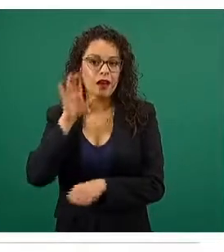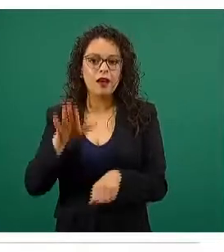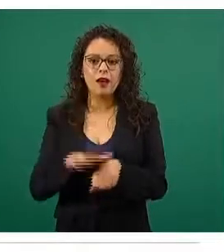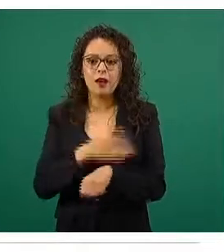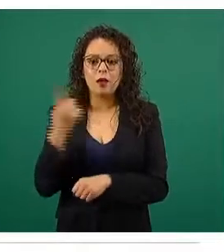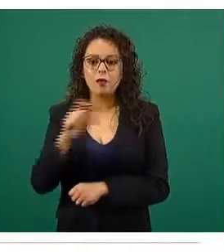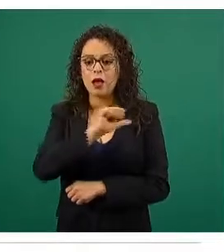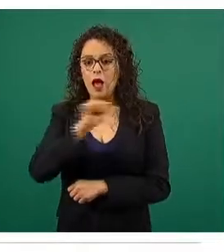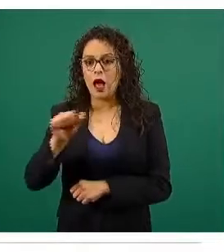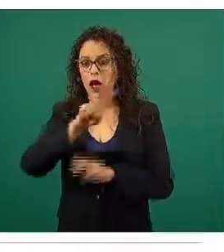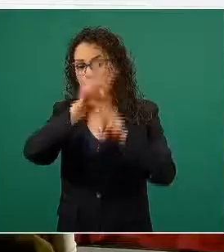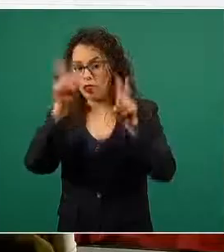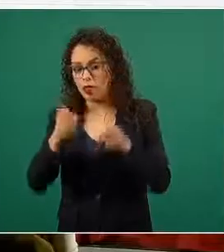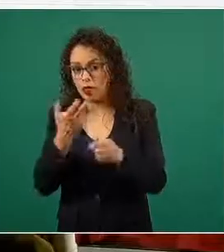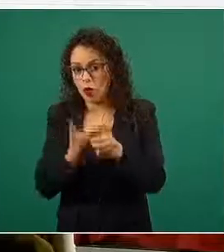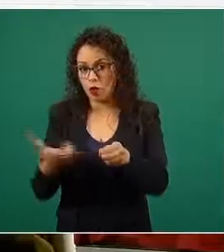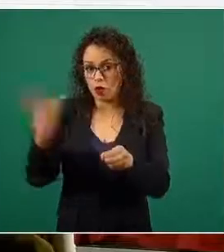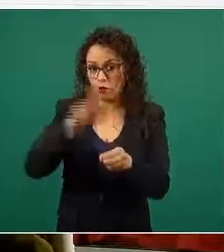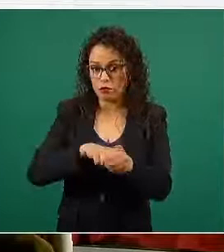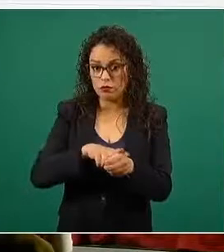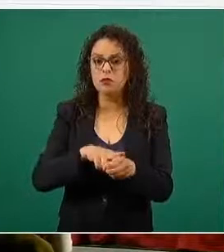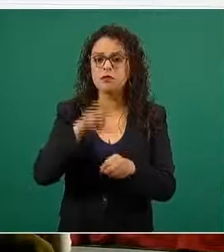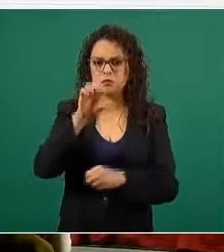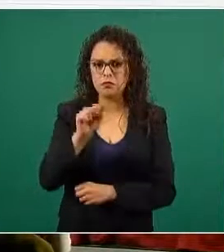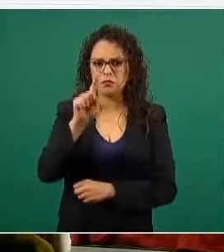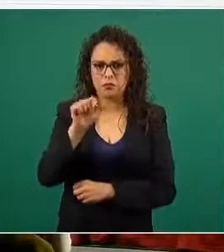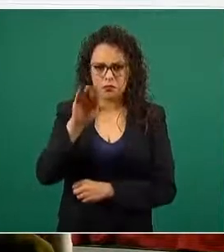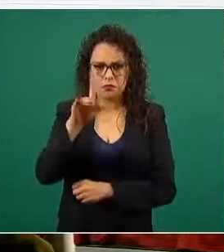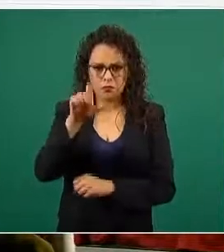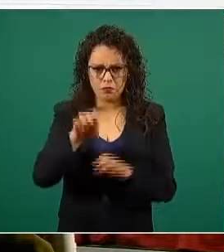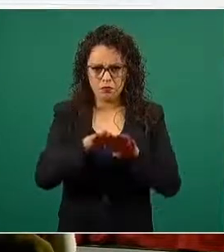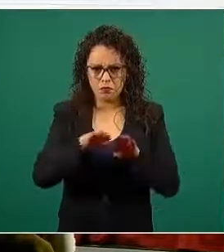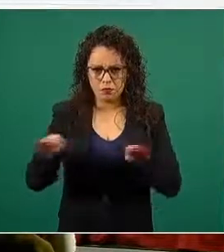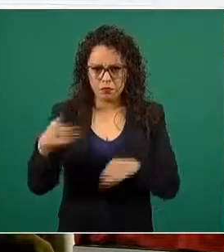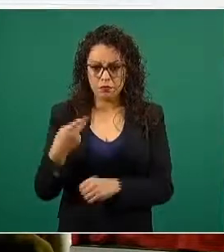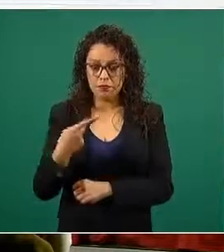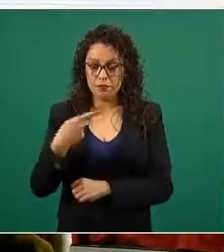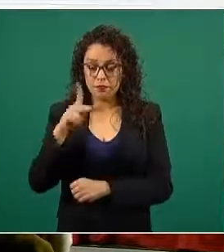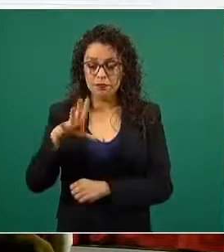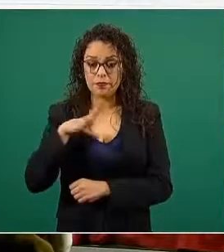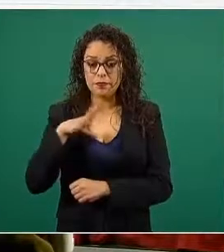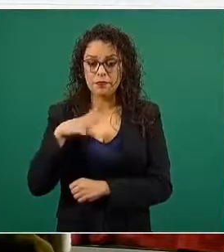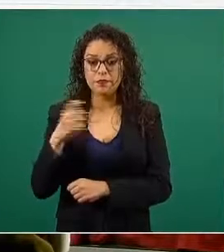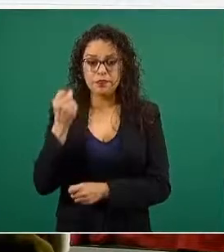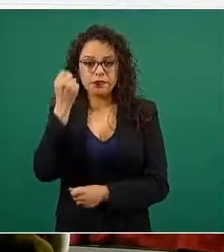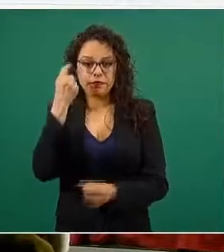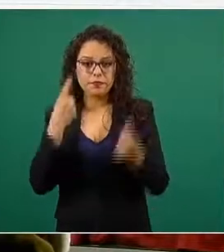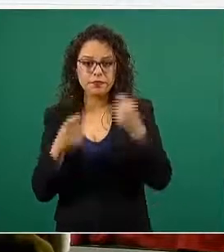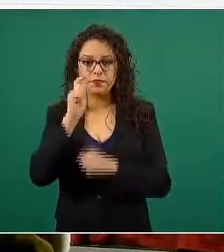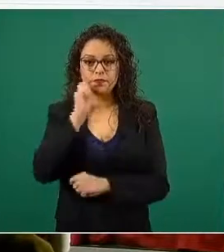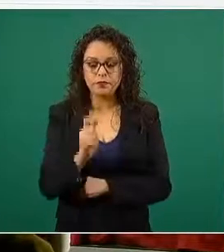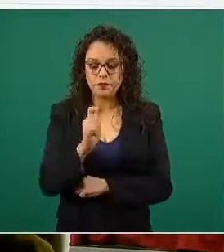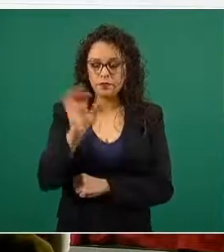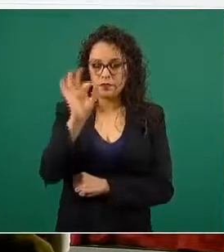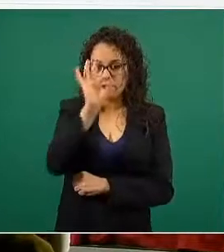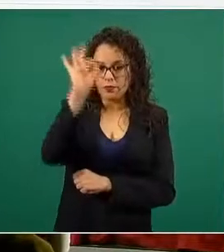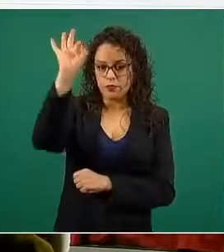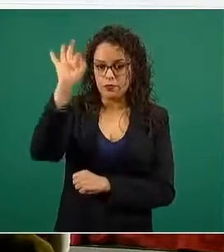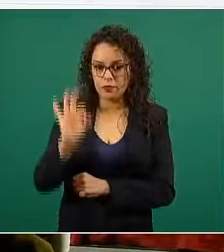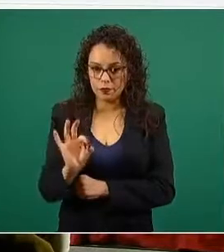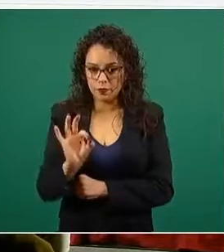de hospitalización está estable, pero algunos indicadores de porcentaje de positividad